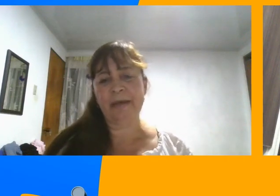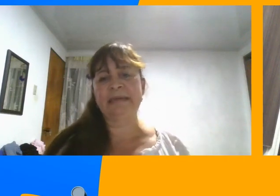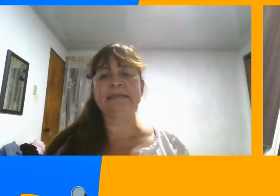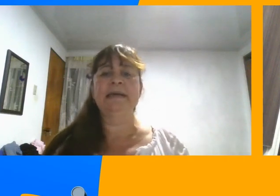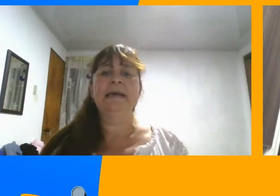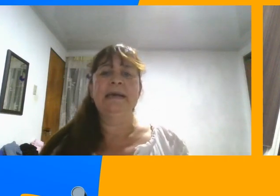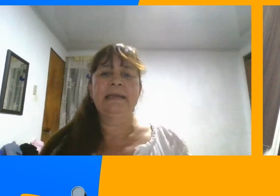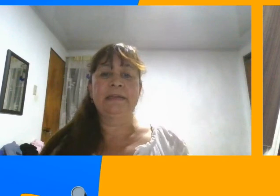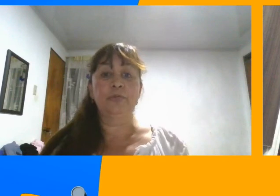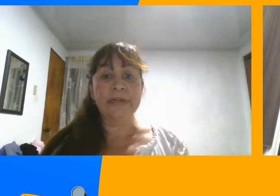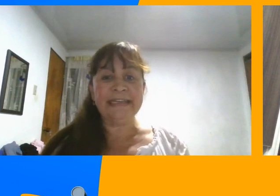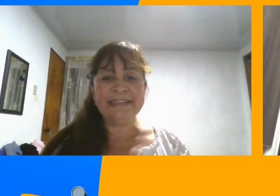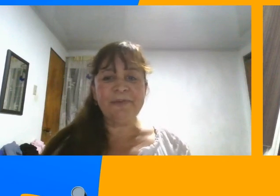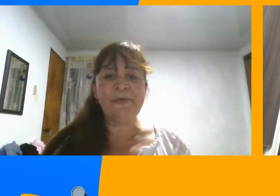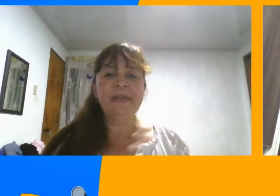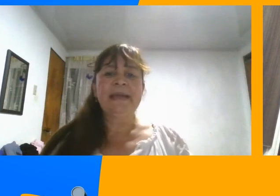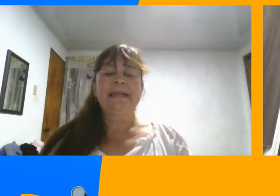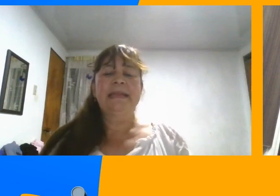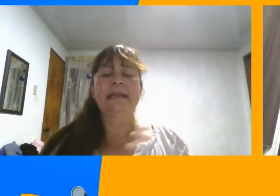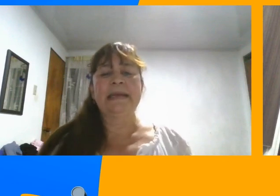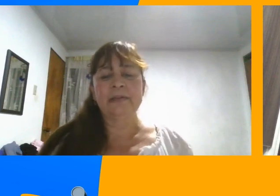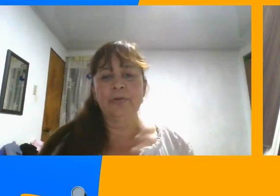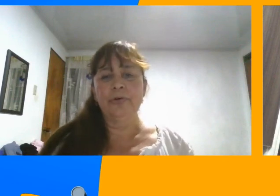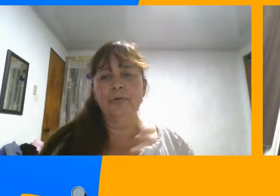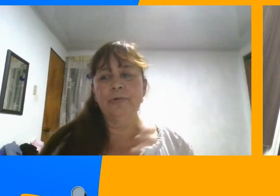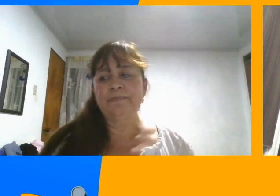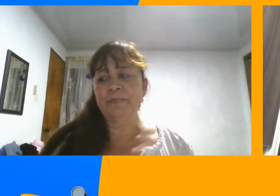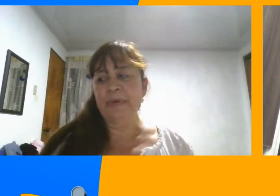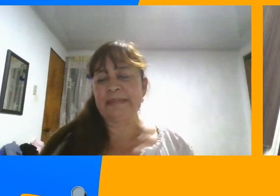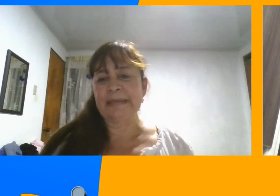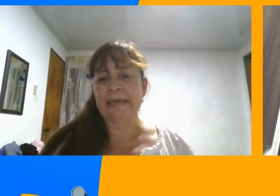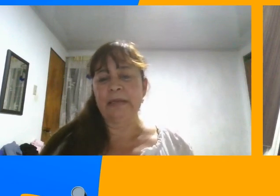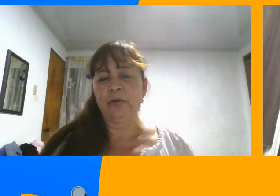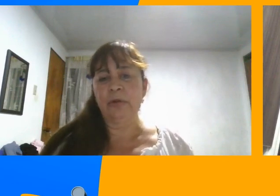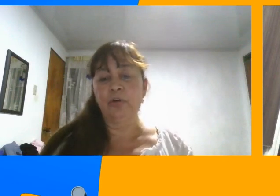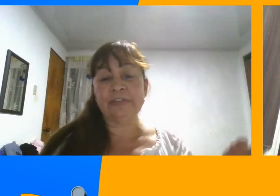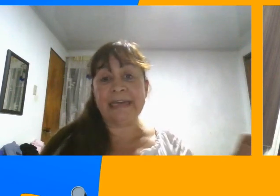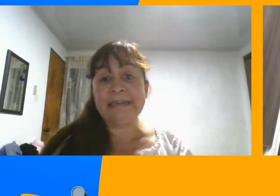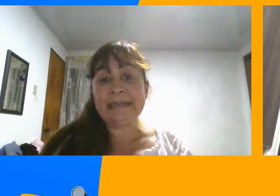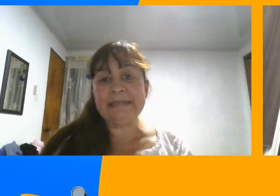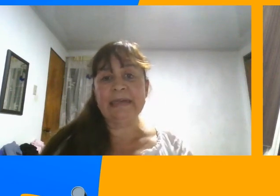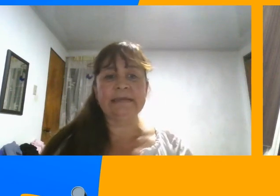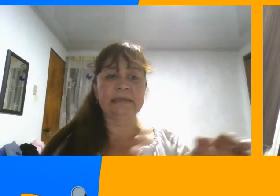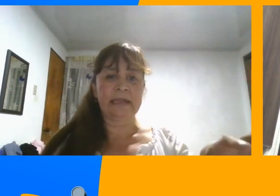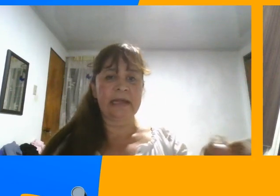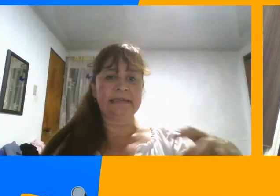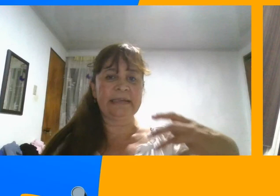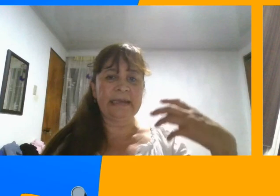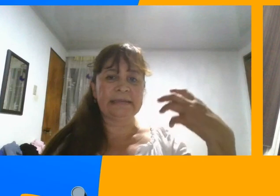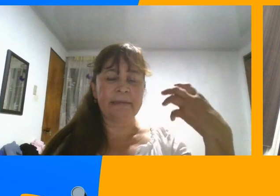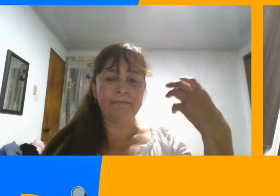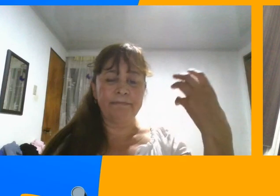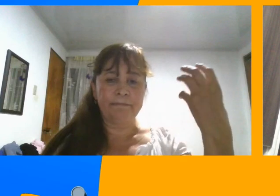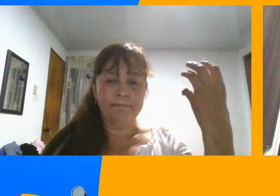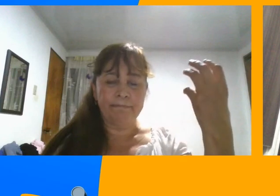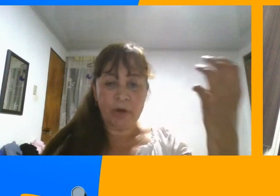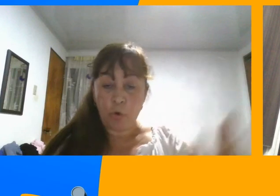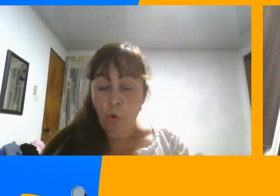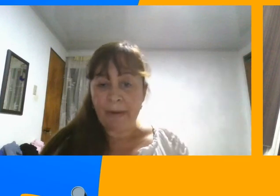con programas de turismo, teniendo pues los entes y las entidades que